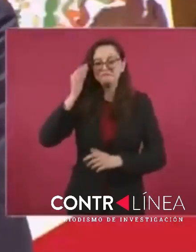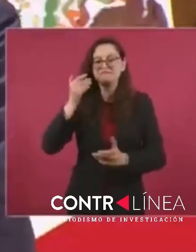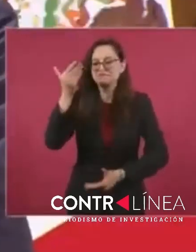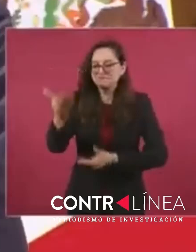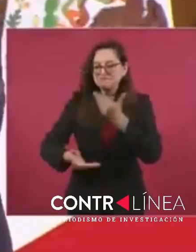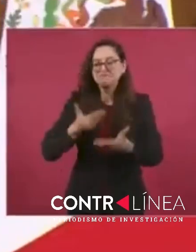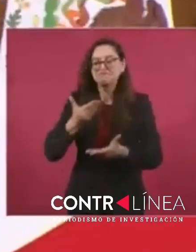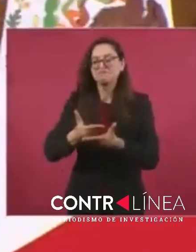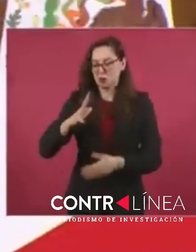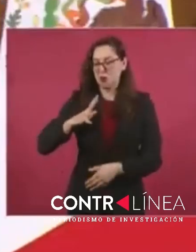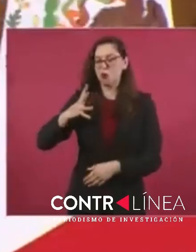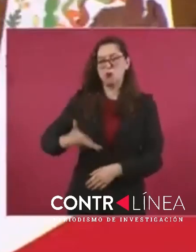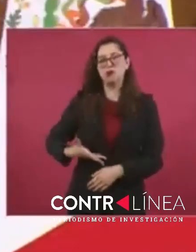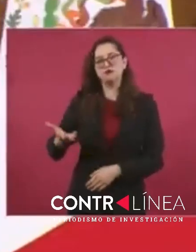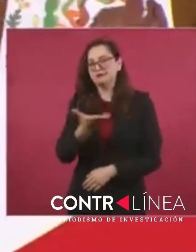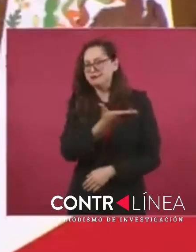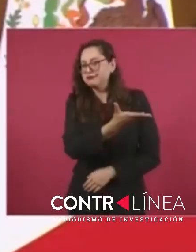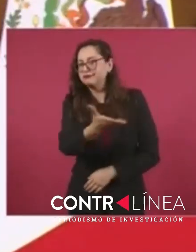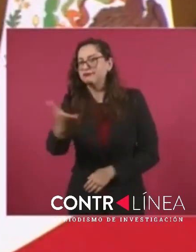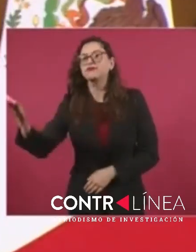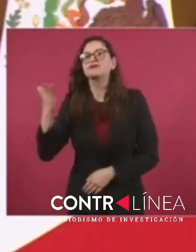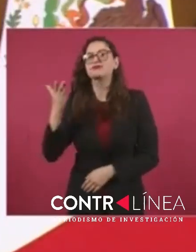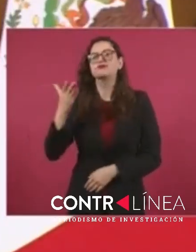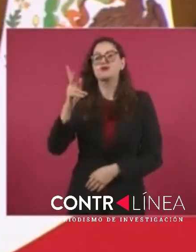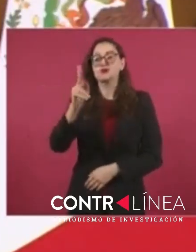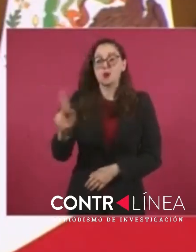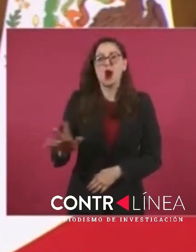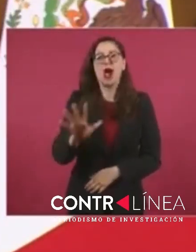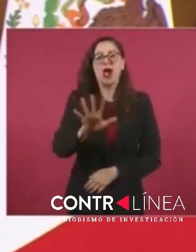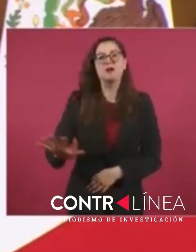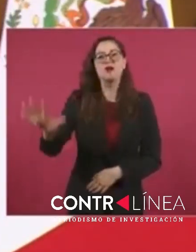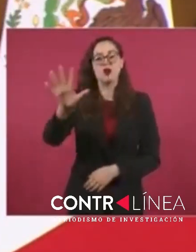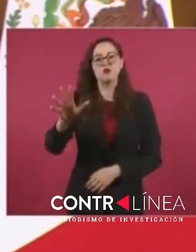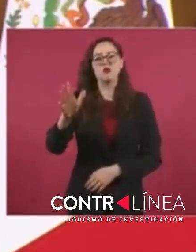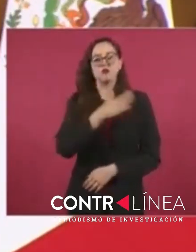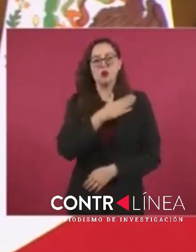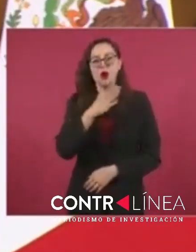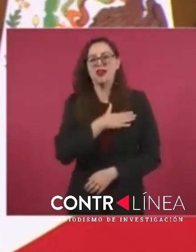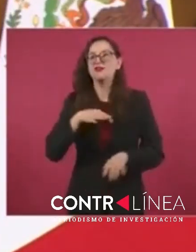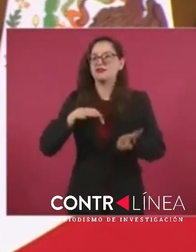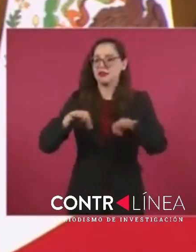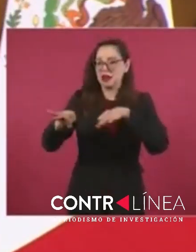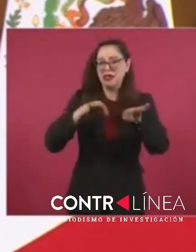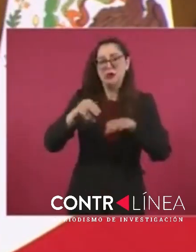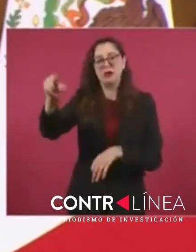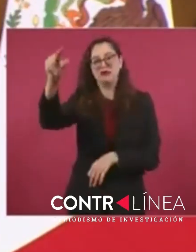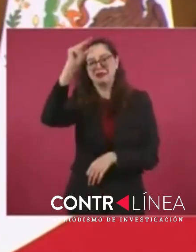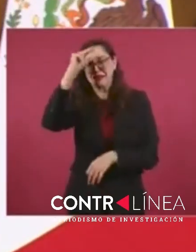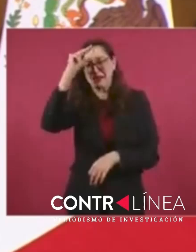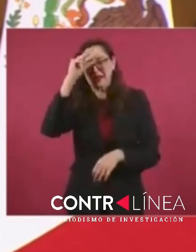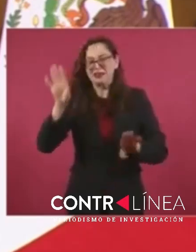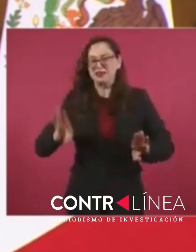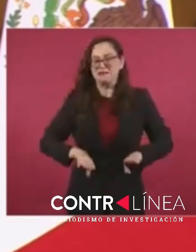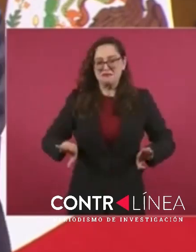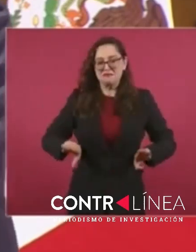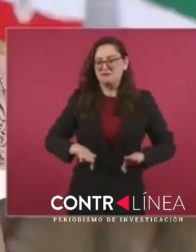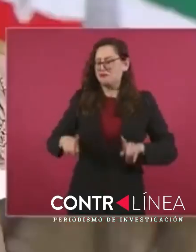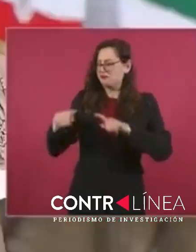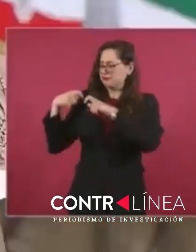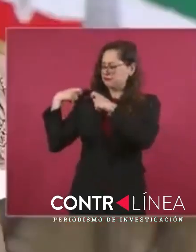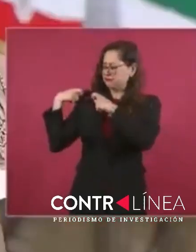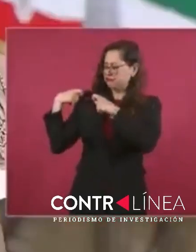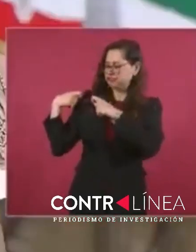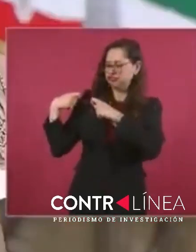inteligente, fraterno, heredero de grandes virtudes y valores de los antiguos